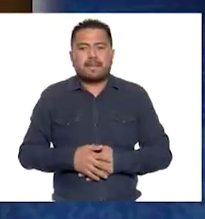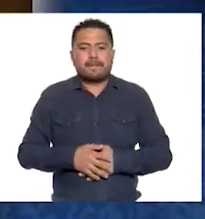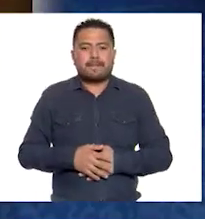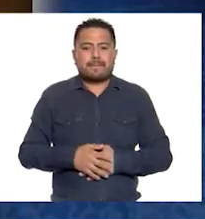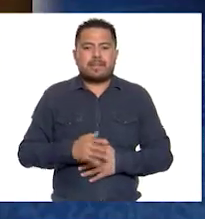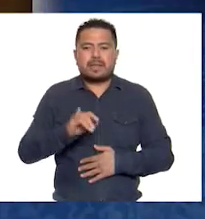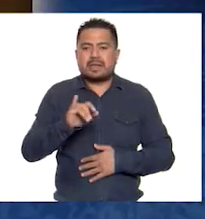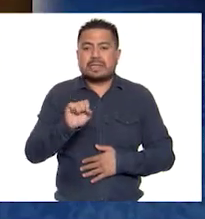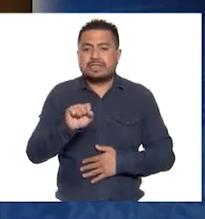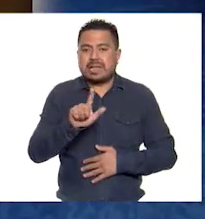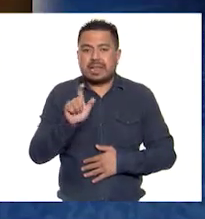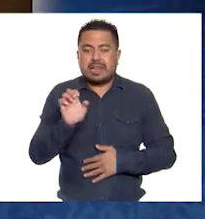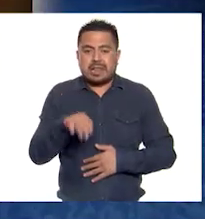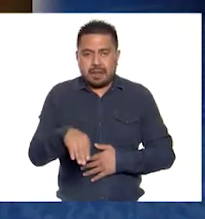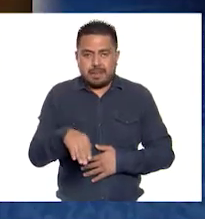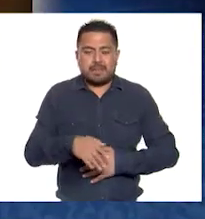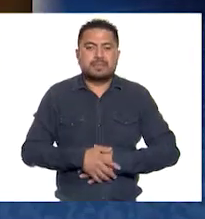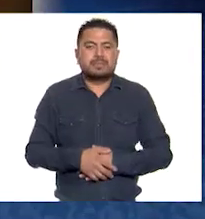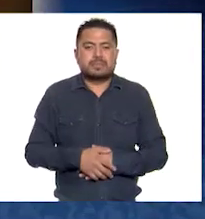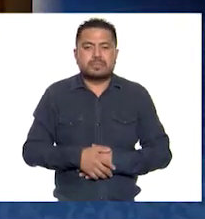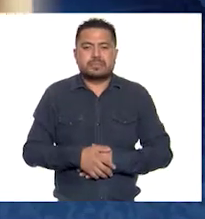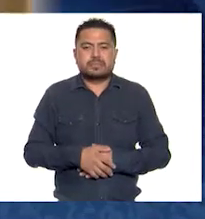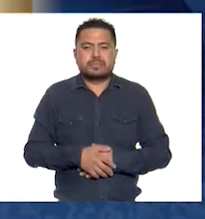El Islam.